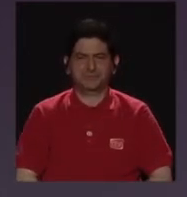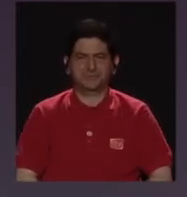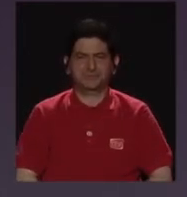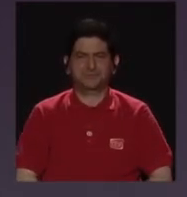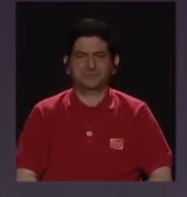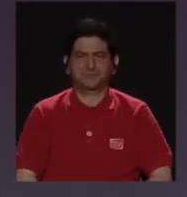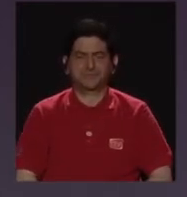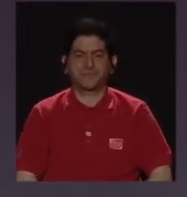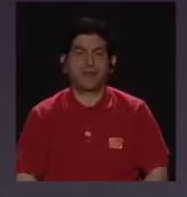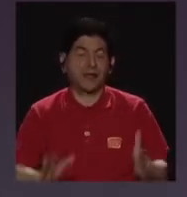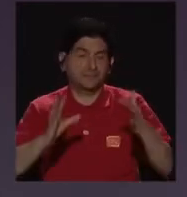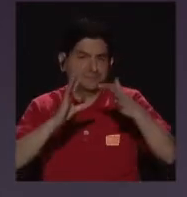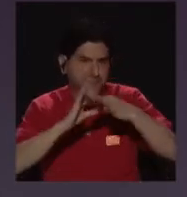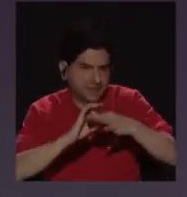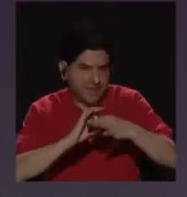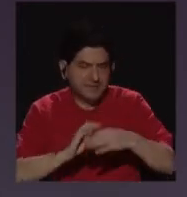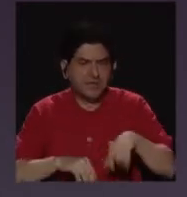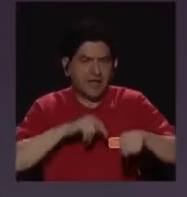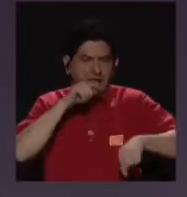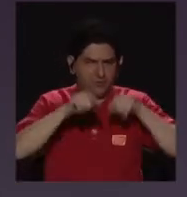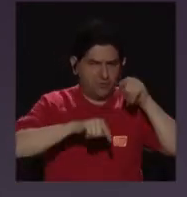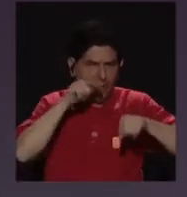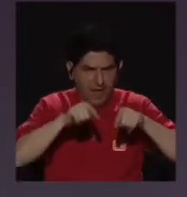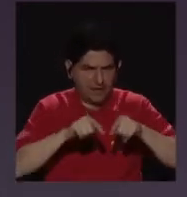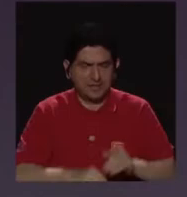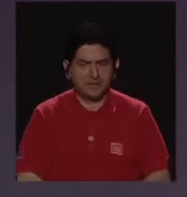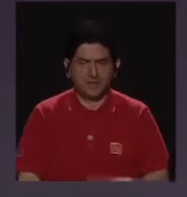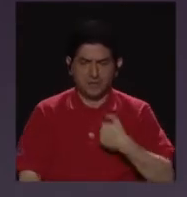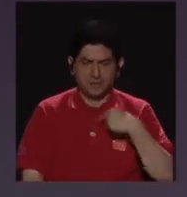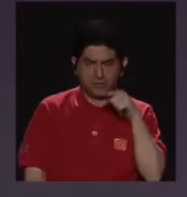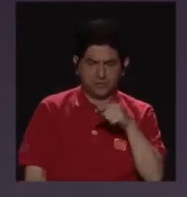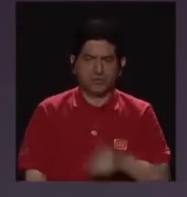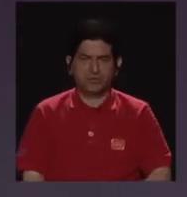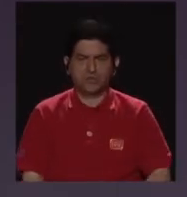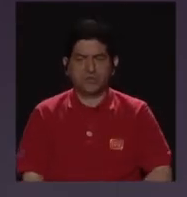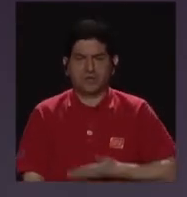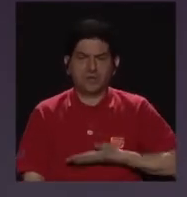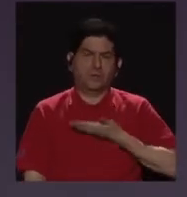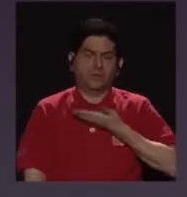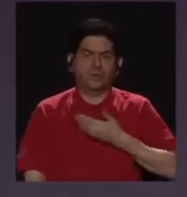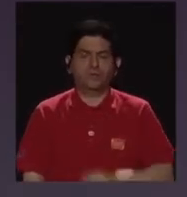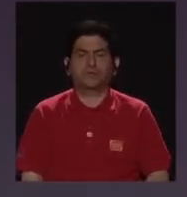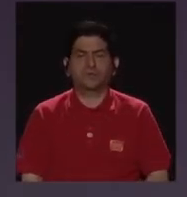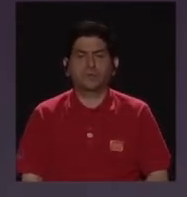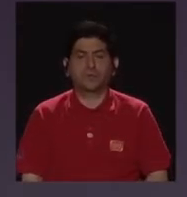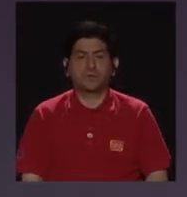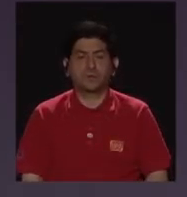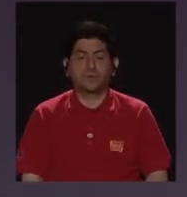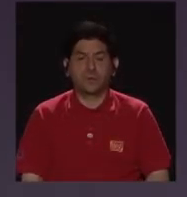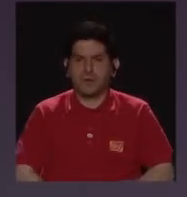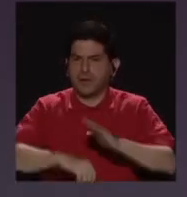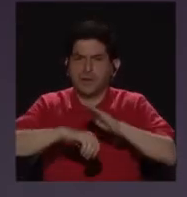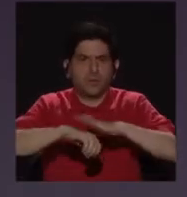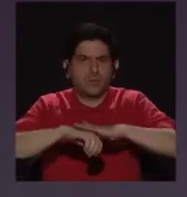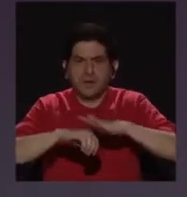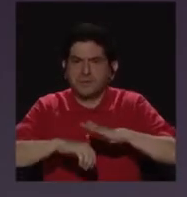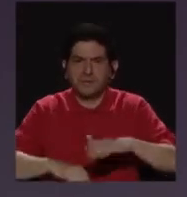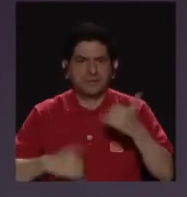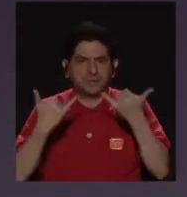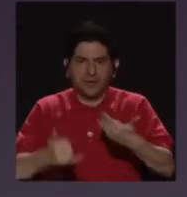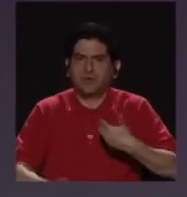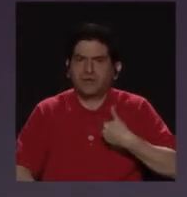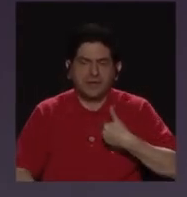y respecto de lo que critico de el orgullo bueno así como criticó que se haya patentado el orgullo